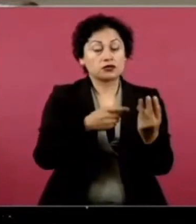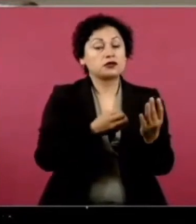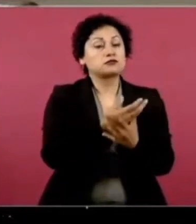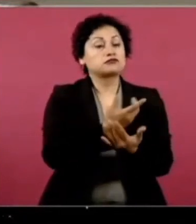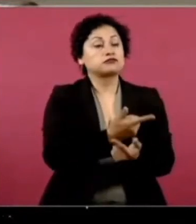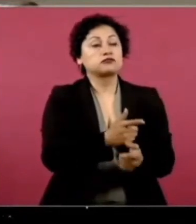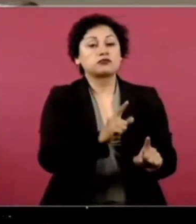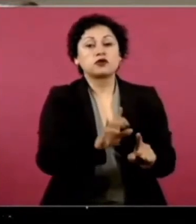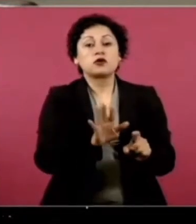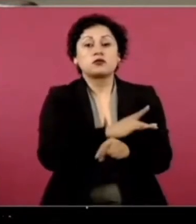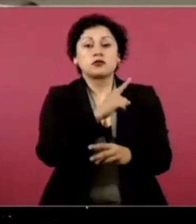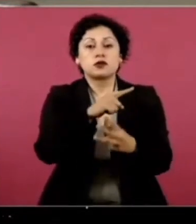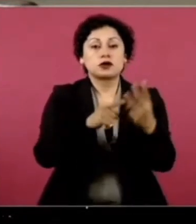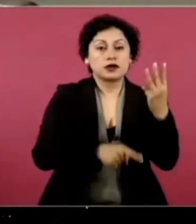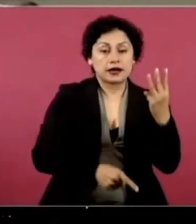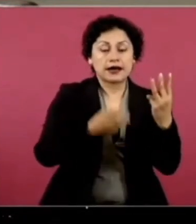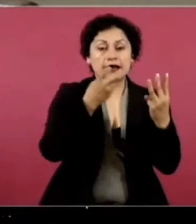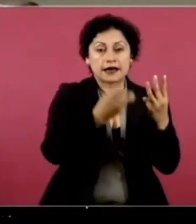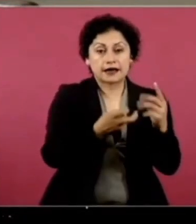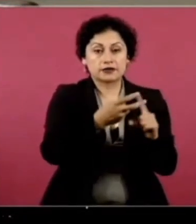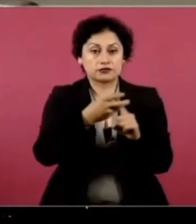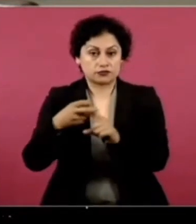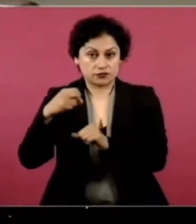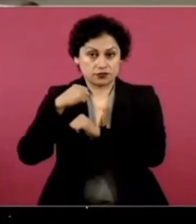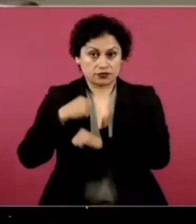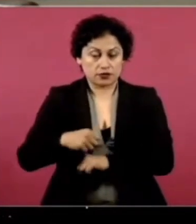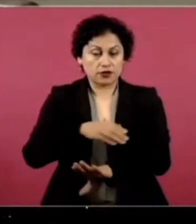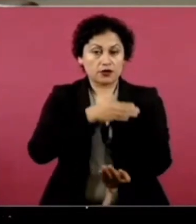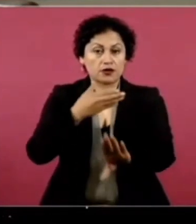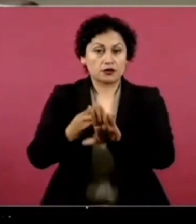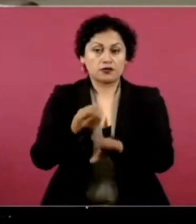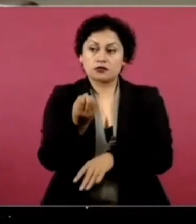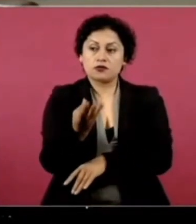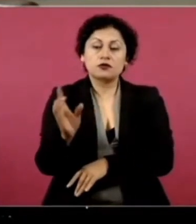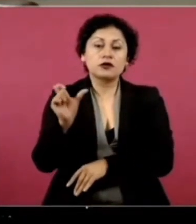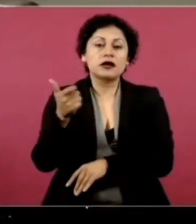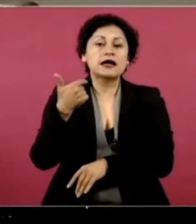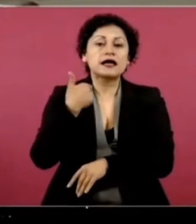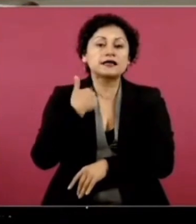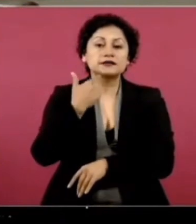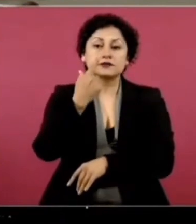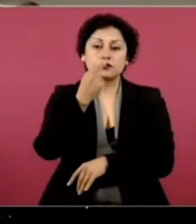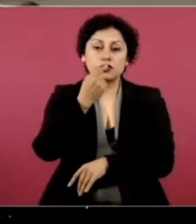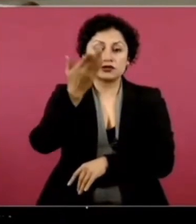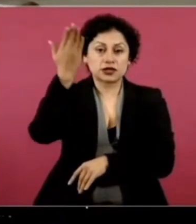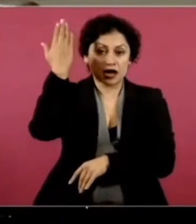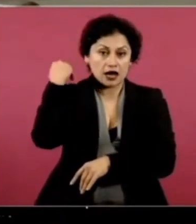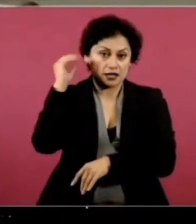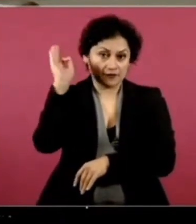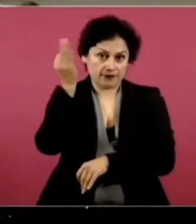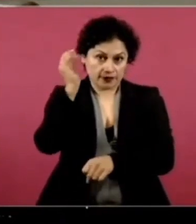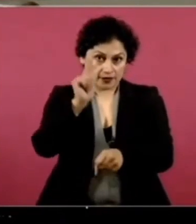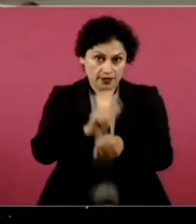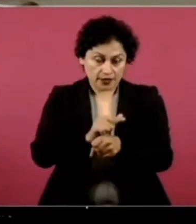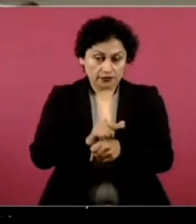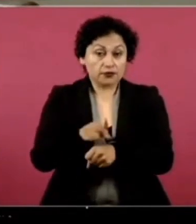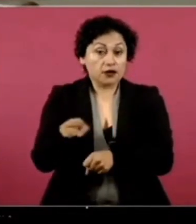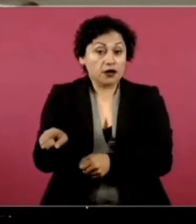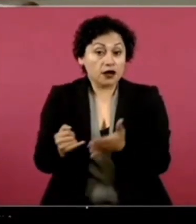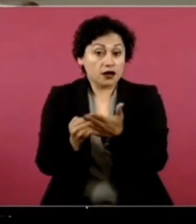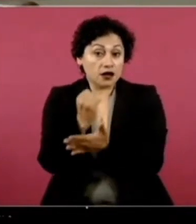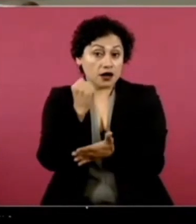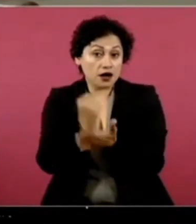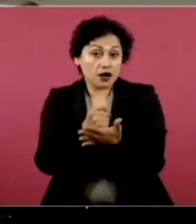de homicidio cometido en agravio de ex policías federales, señalando que no